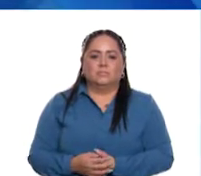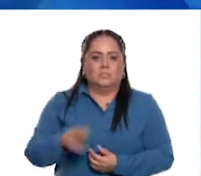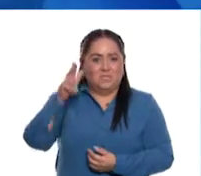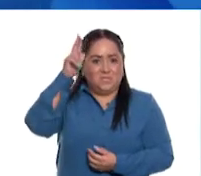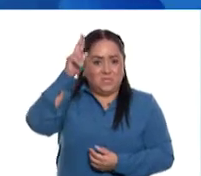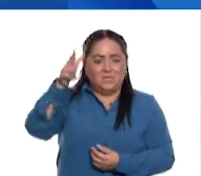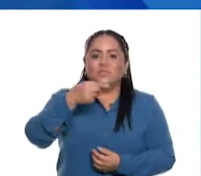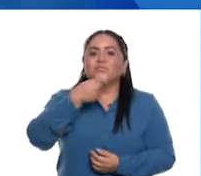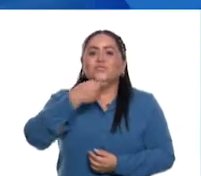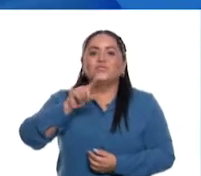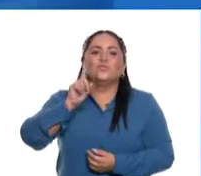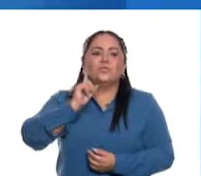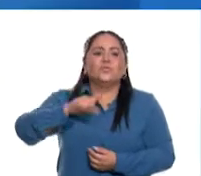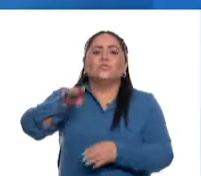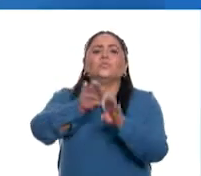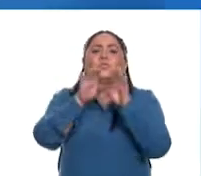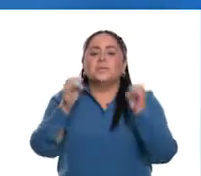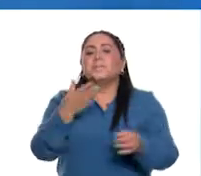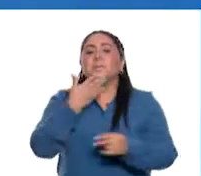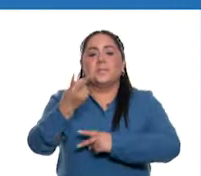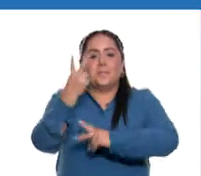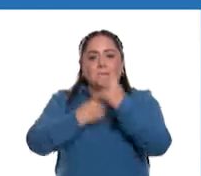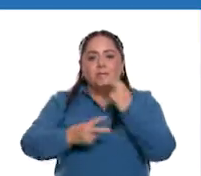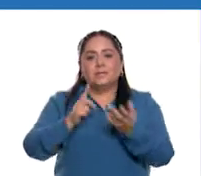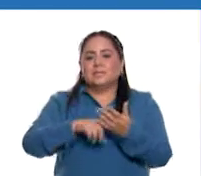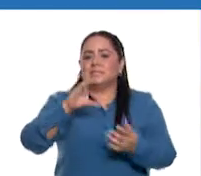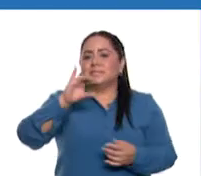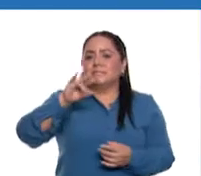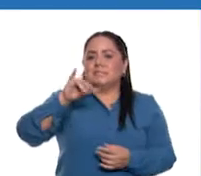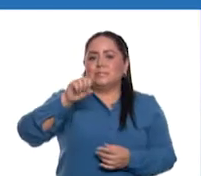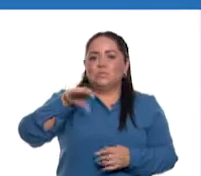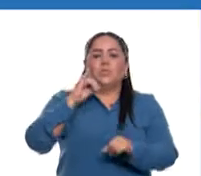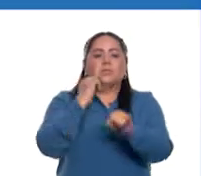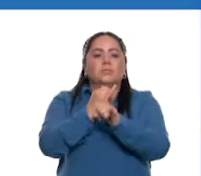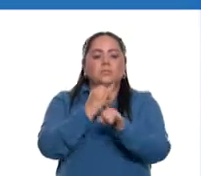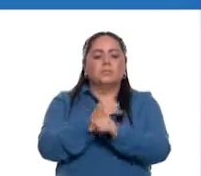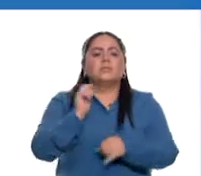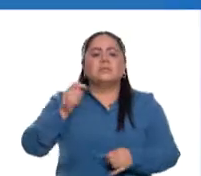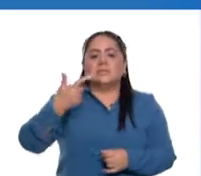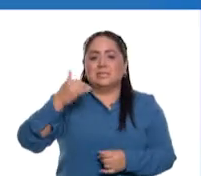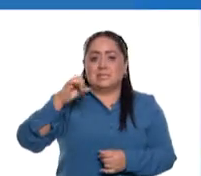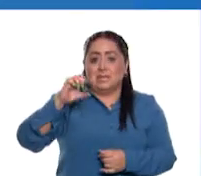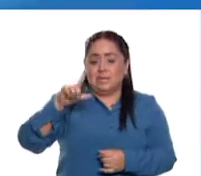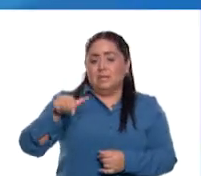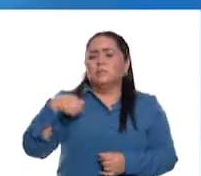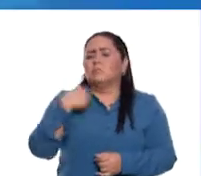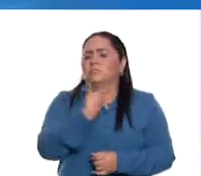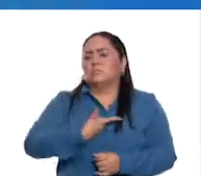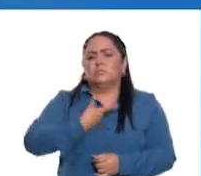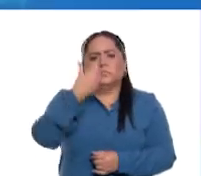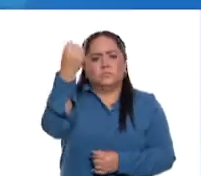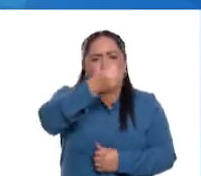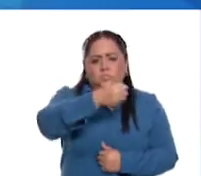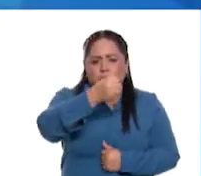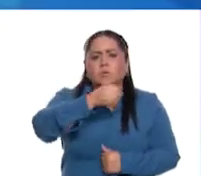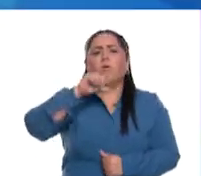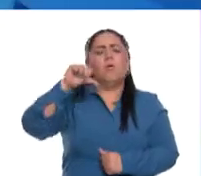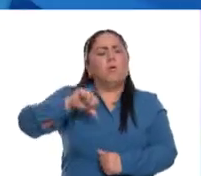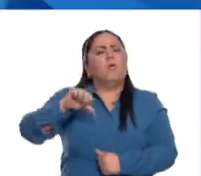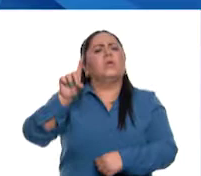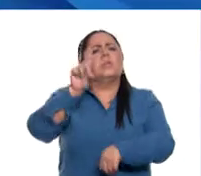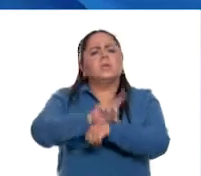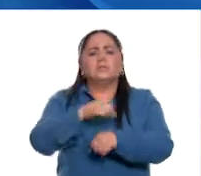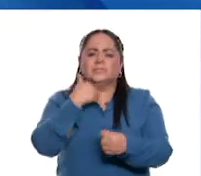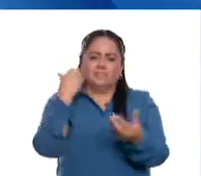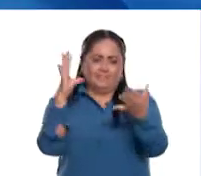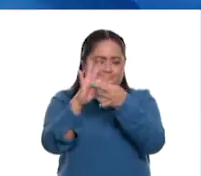Hola chicas y chicos, ¿cómo están? Bienvenidos a Civismo Digital. Soy Gisela y me da mucho gusto saludarlos. El día de hoy